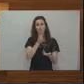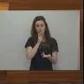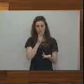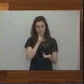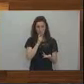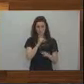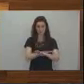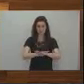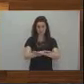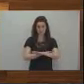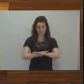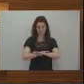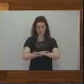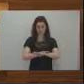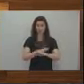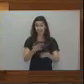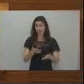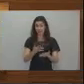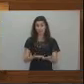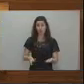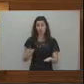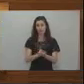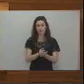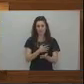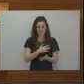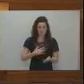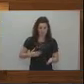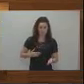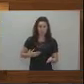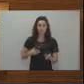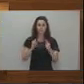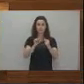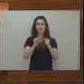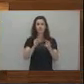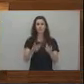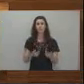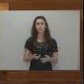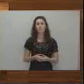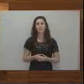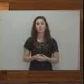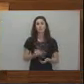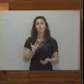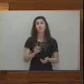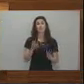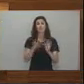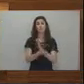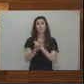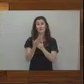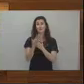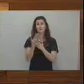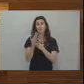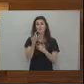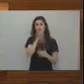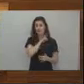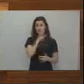de la Administración y por eso, insisto, estamos dispuestos a discutirlo. Quizás me expliqué mal, señor Llamazares. Yo, cuando hablaba